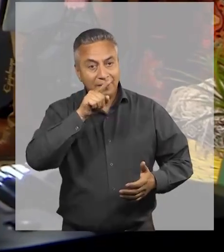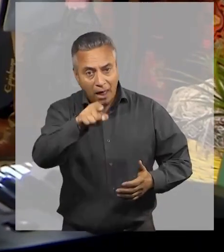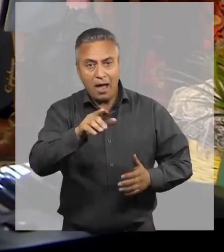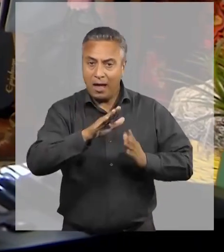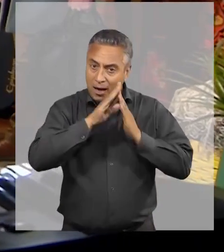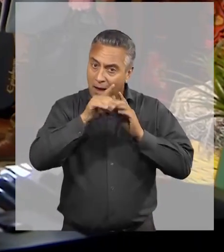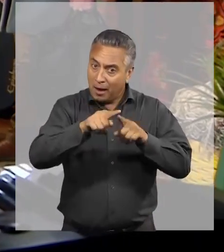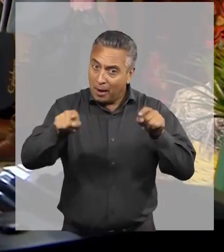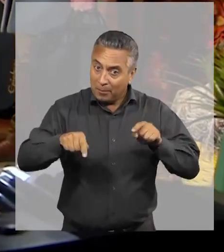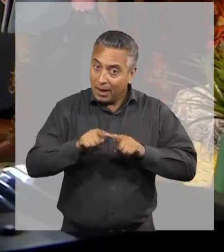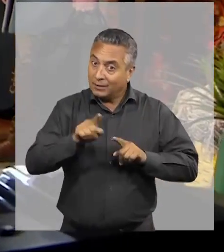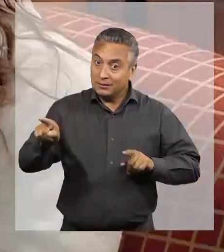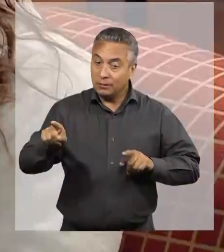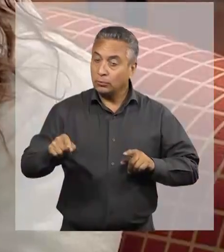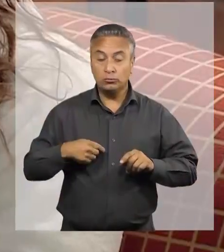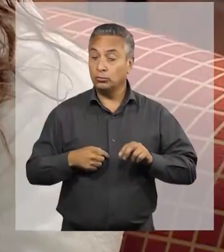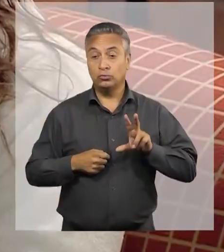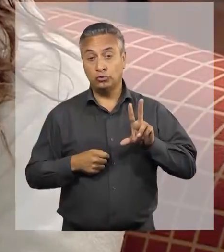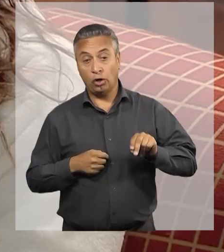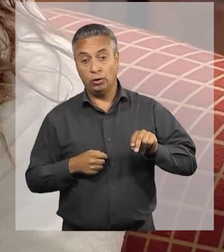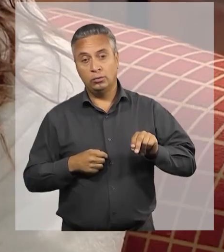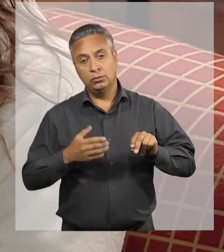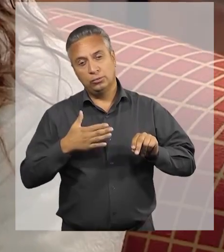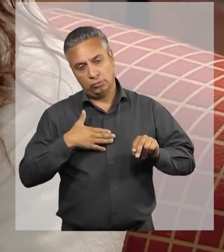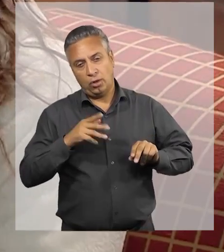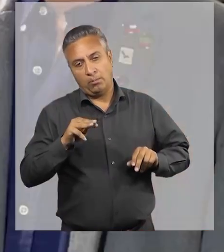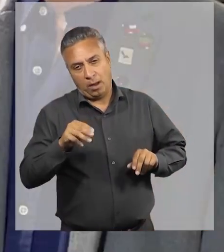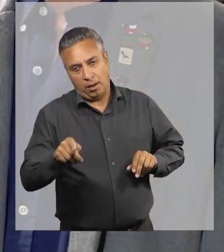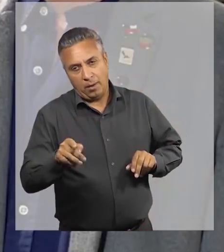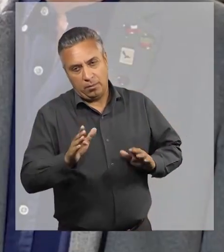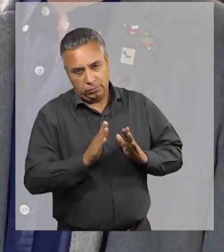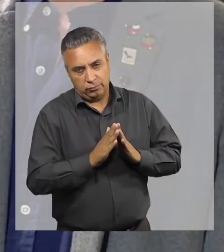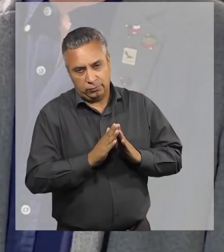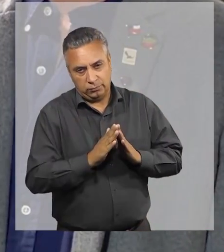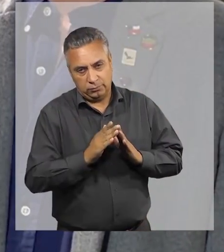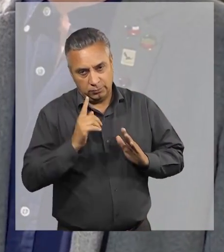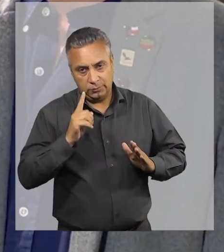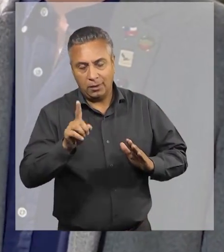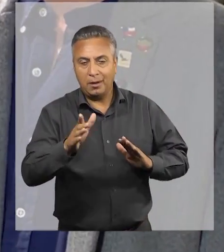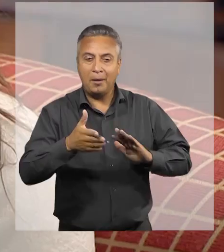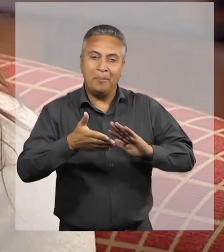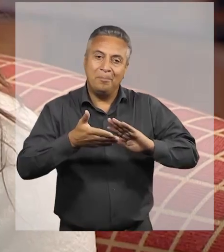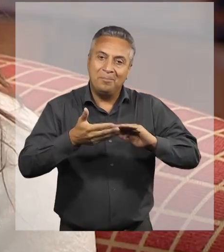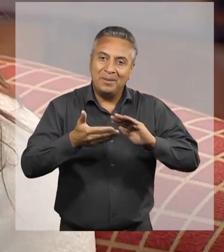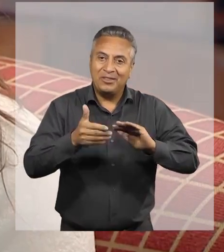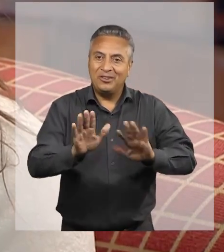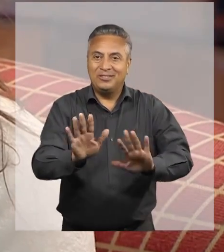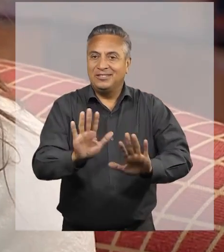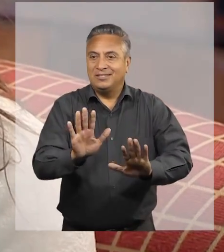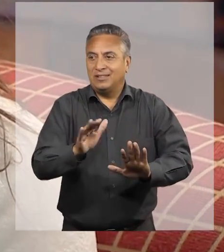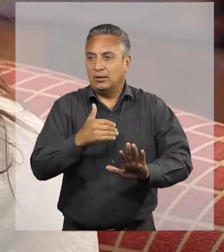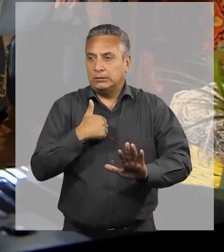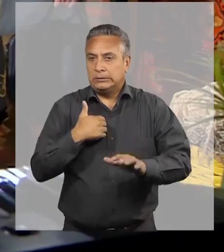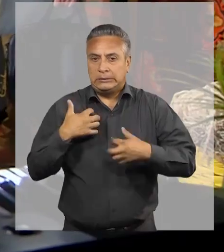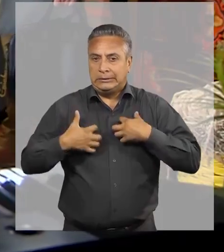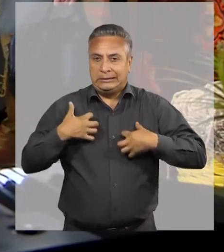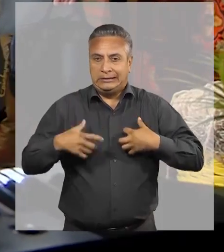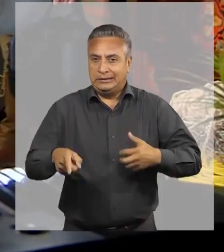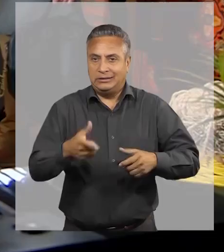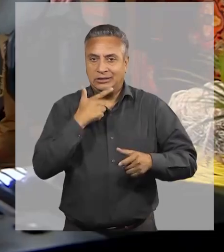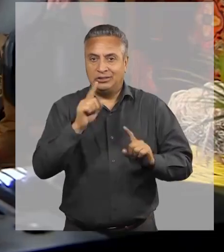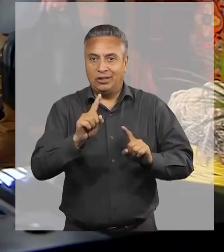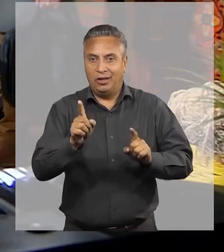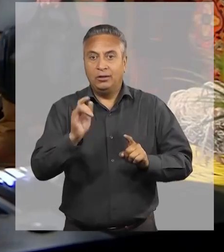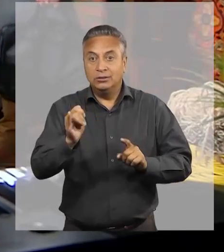Jacinta, ¿por qué no te vas a la pieza? Por favor. No. Jacinta, soy tu mamá, hazme caso ya. Perdón, yo lo último que quiero